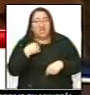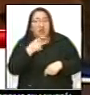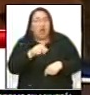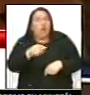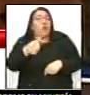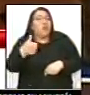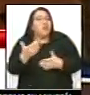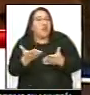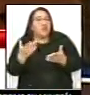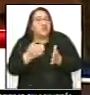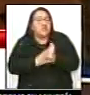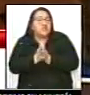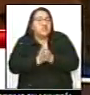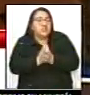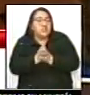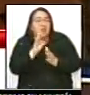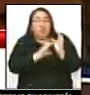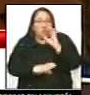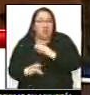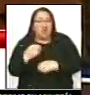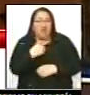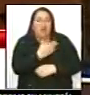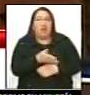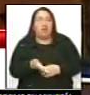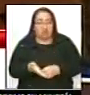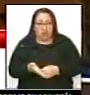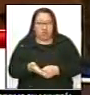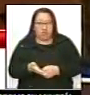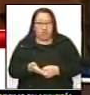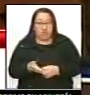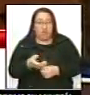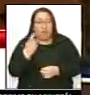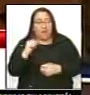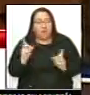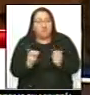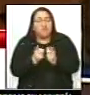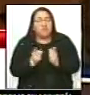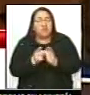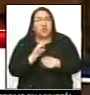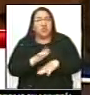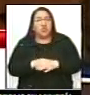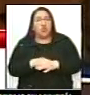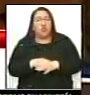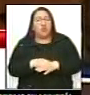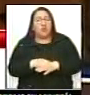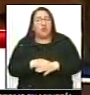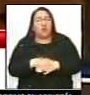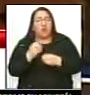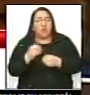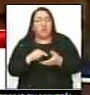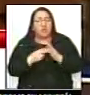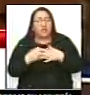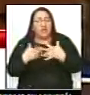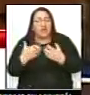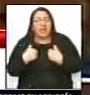intencionalidad. El lobby lo que está buscando es el favor para abreviar procedimientos, para